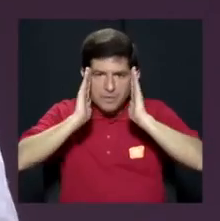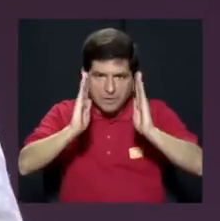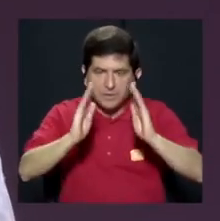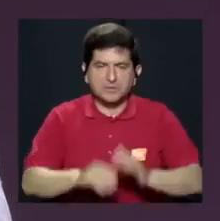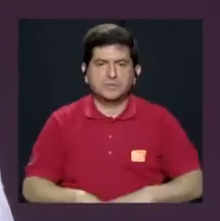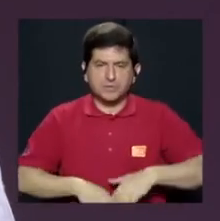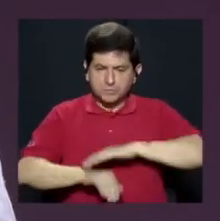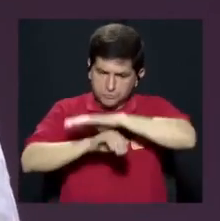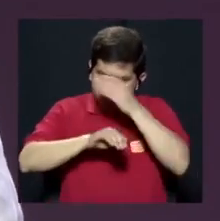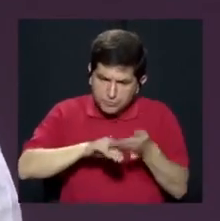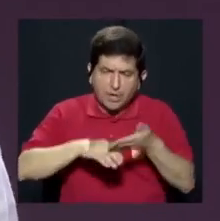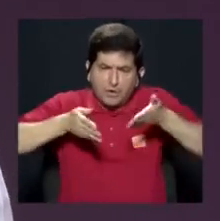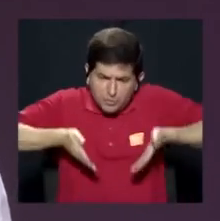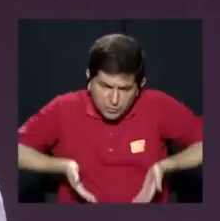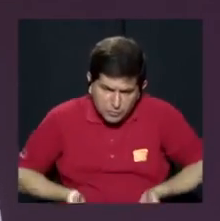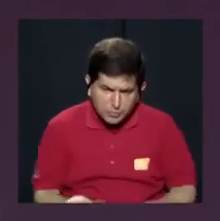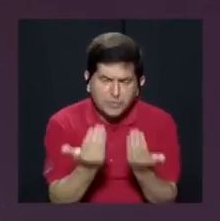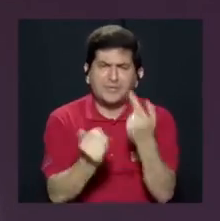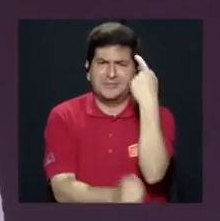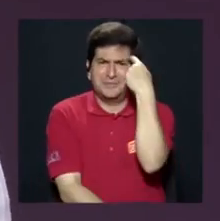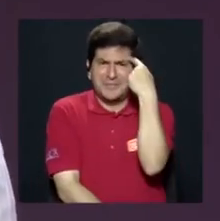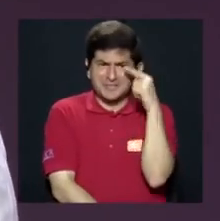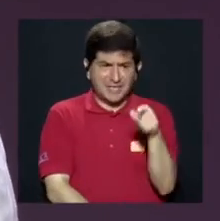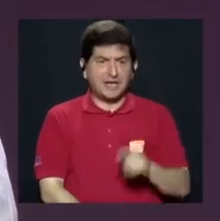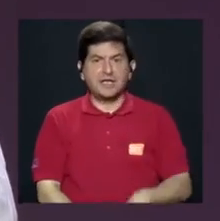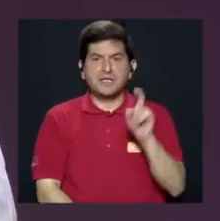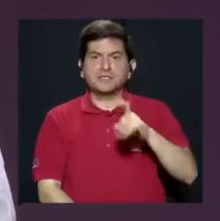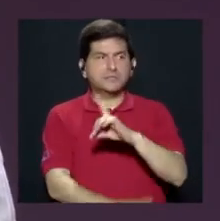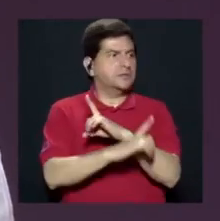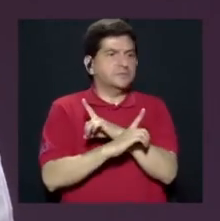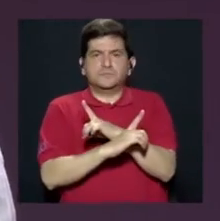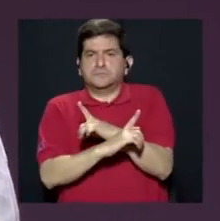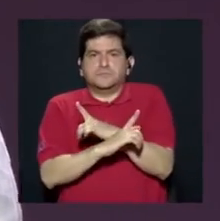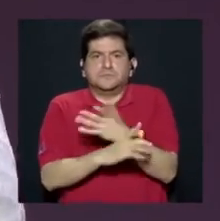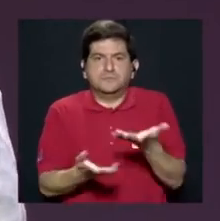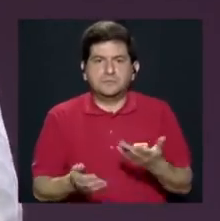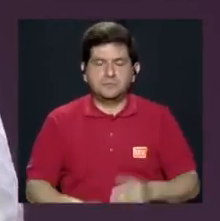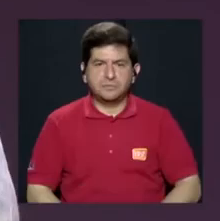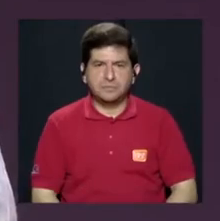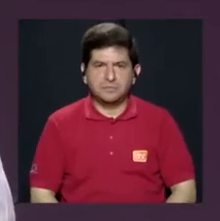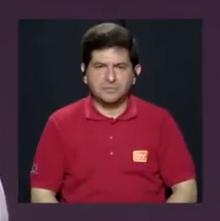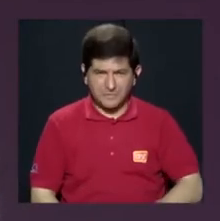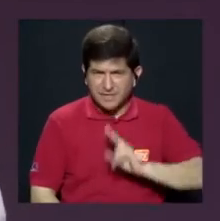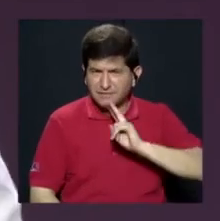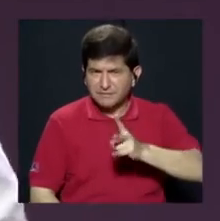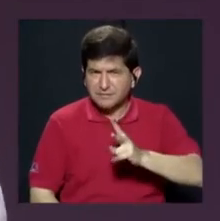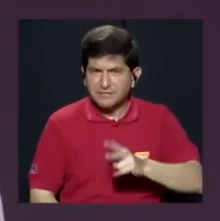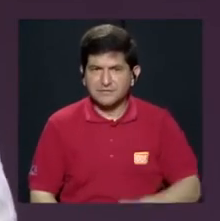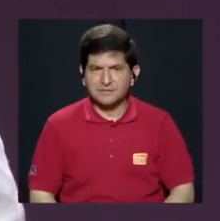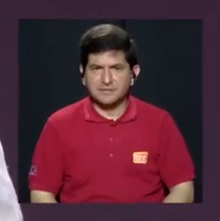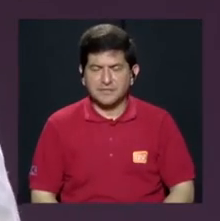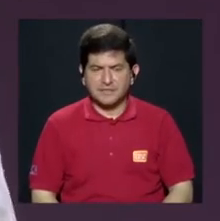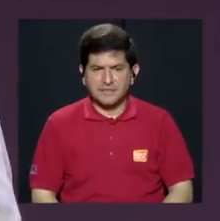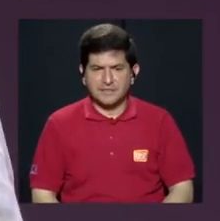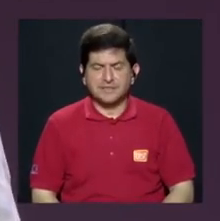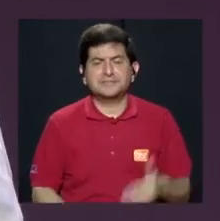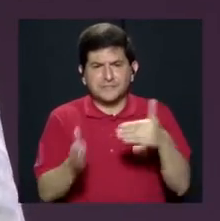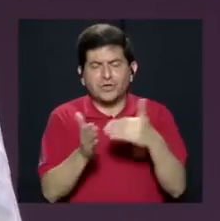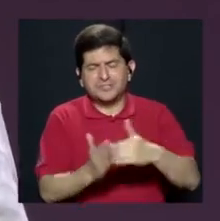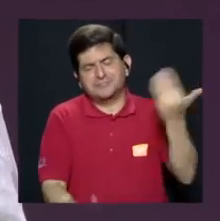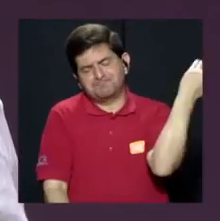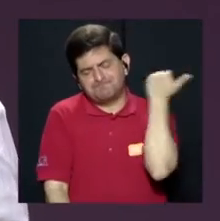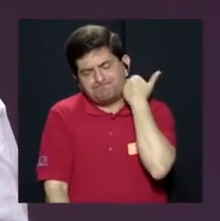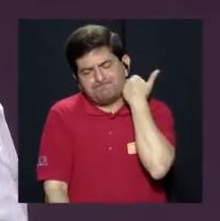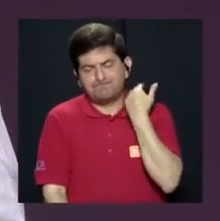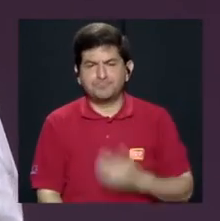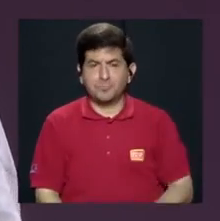en su embarazo, en su parto, además pensando que tienen que estar a la defensiva, ¿verdad? Realmente es una suerte de revictimización. Muchas